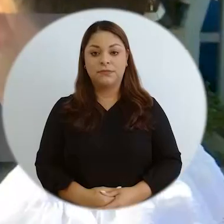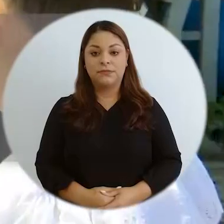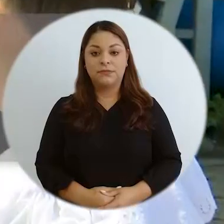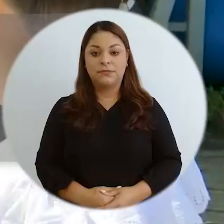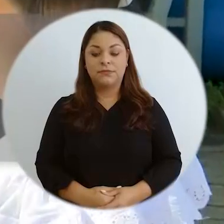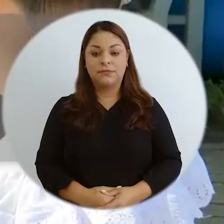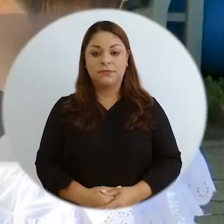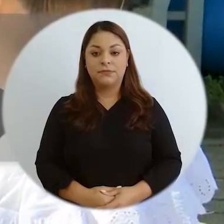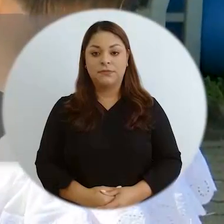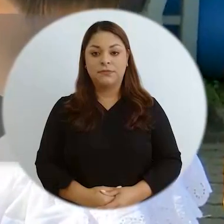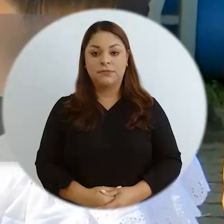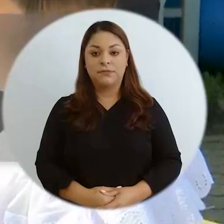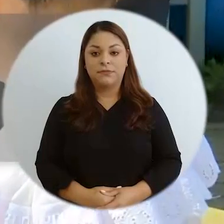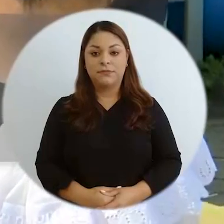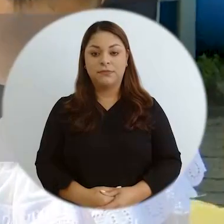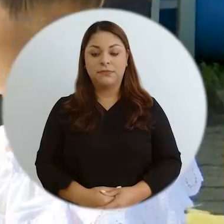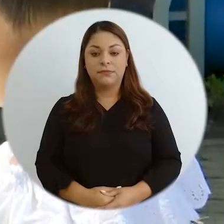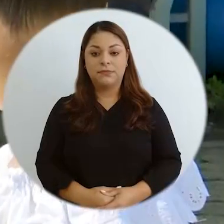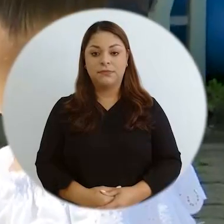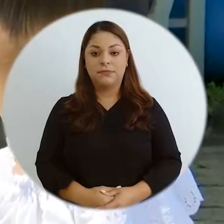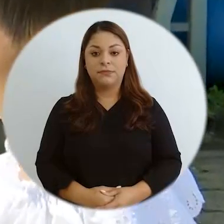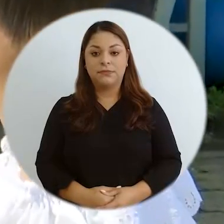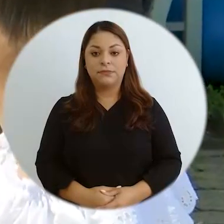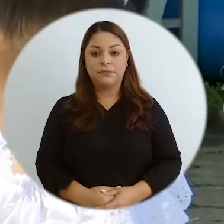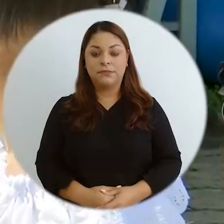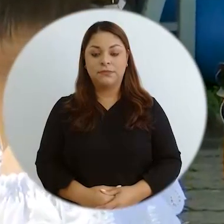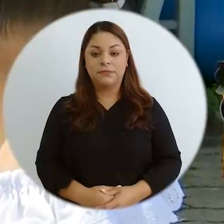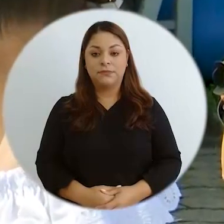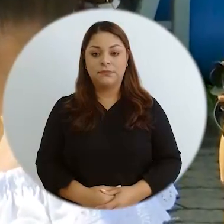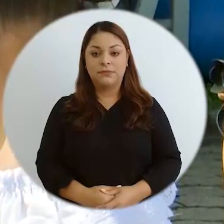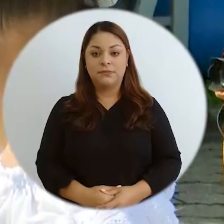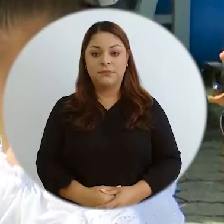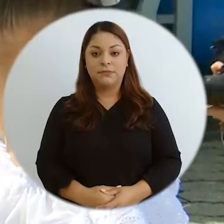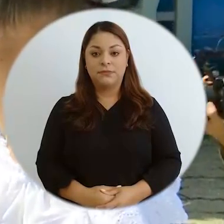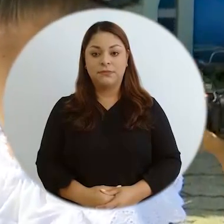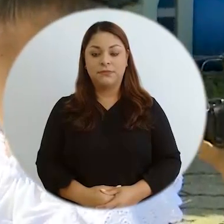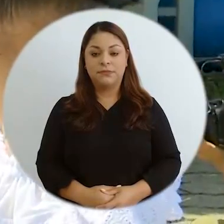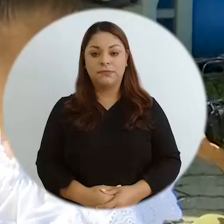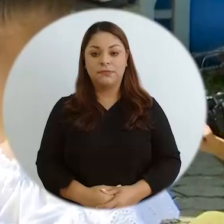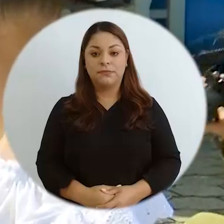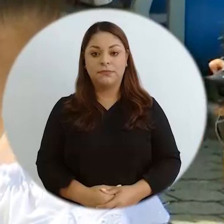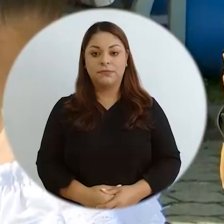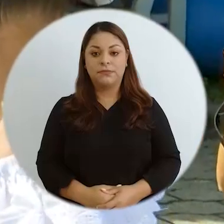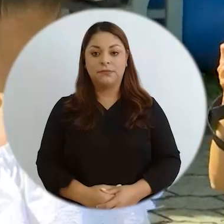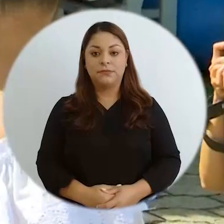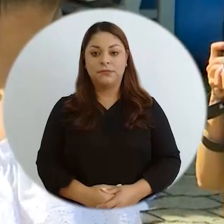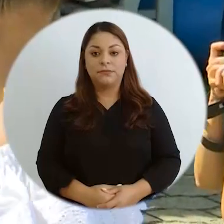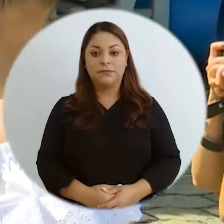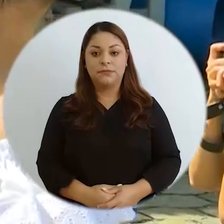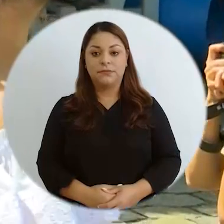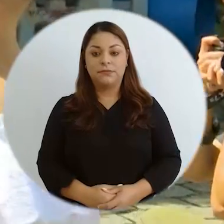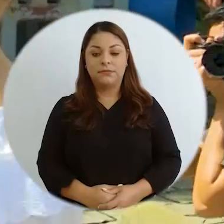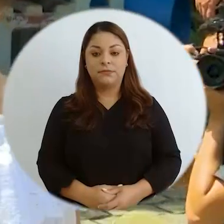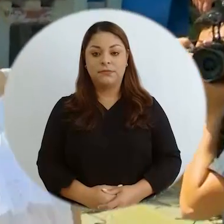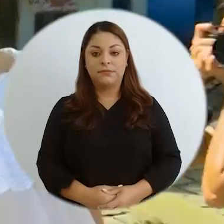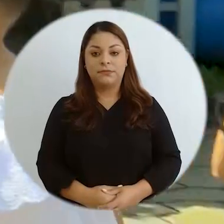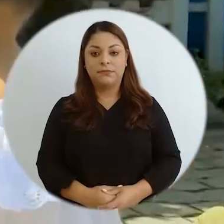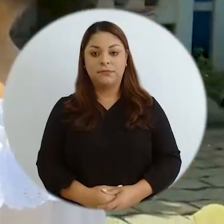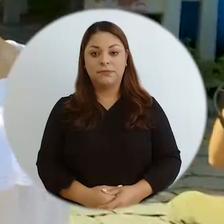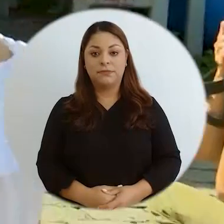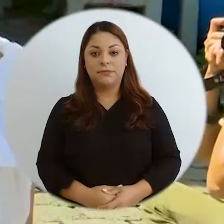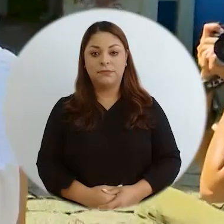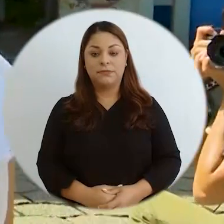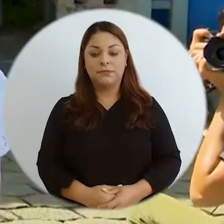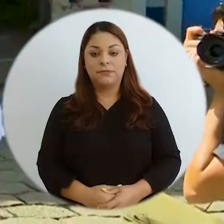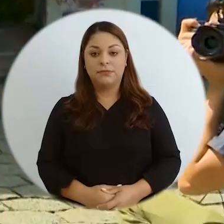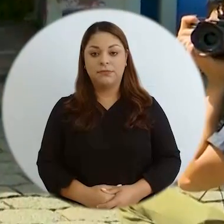es nula. Los comentarios positivos y los negativos tienen básicamente la misma cantidad de porcentaje y pues se anulan. Pero